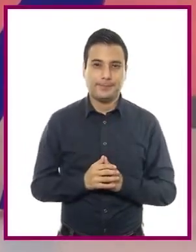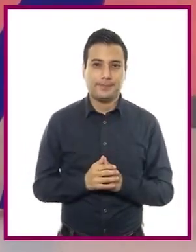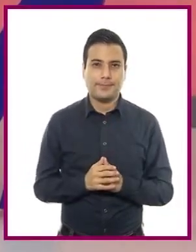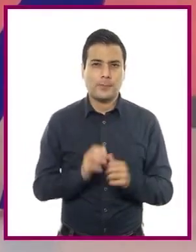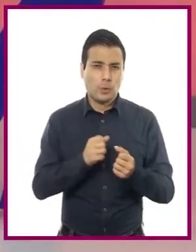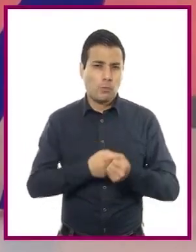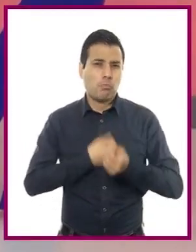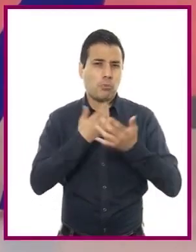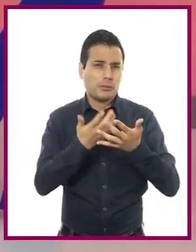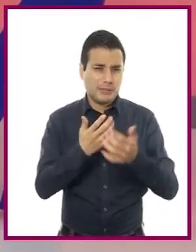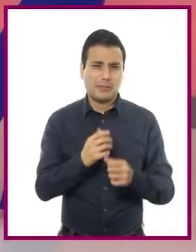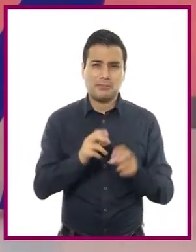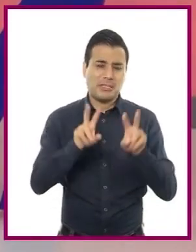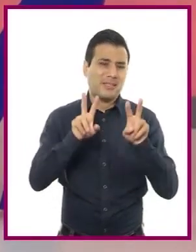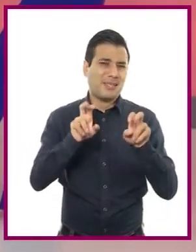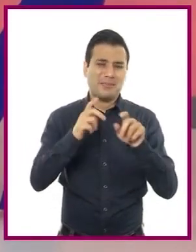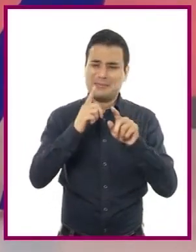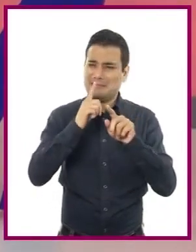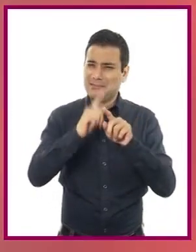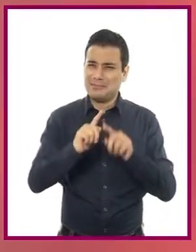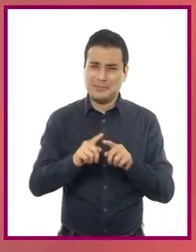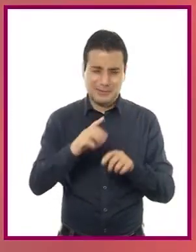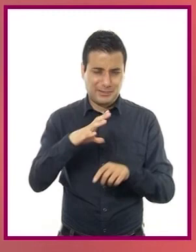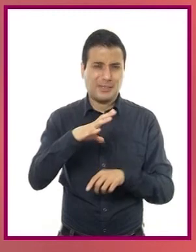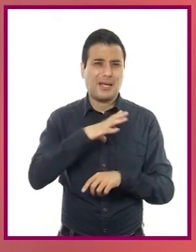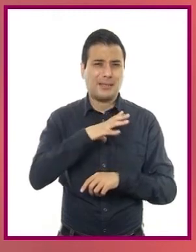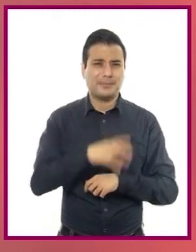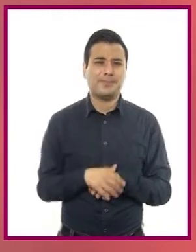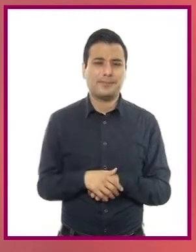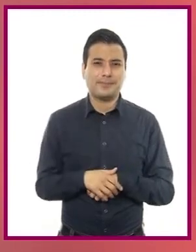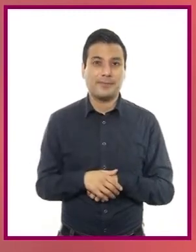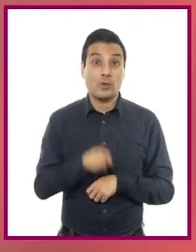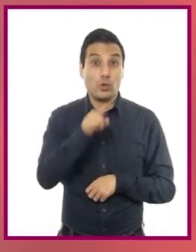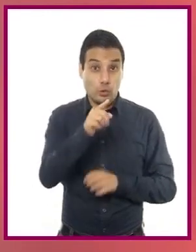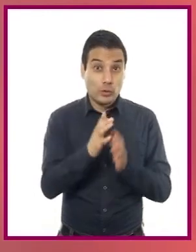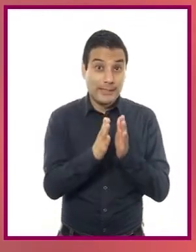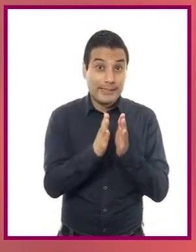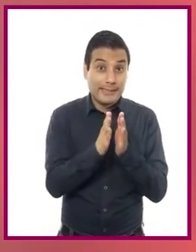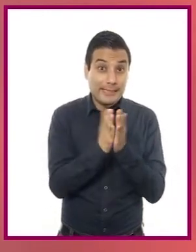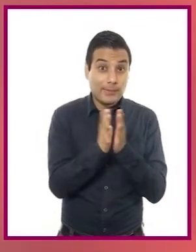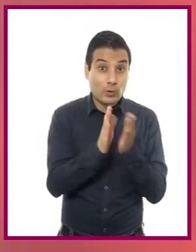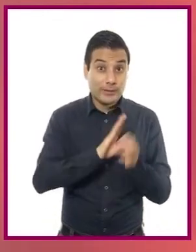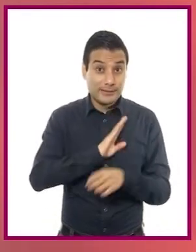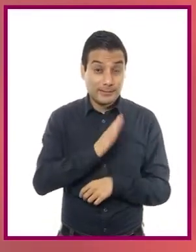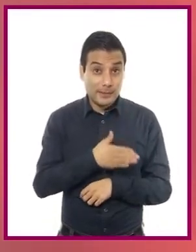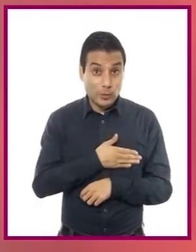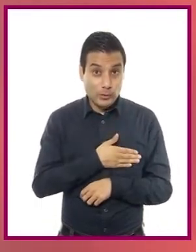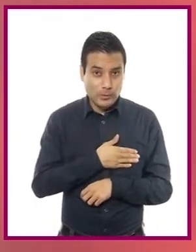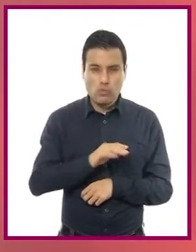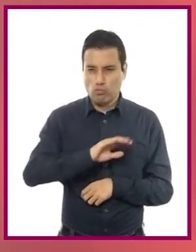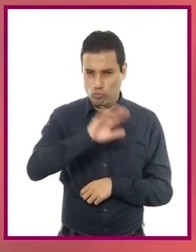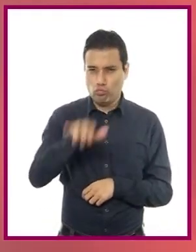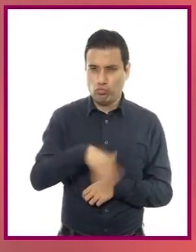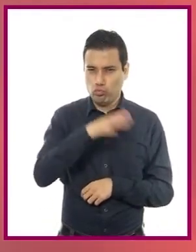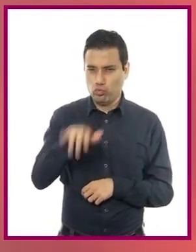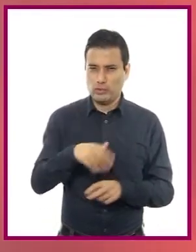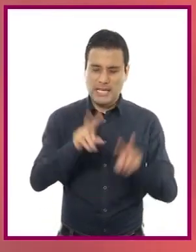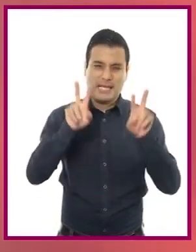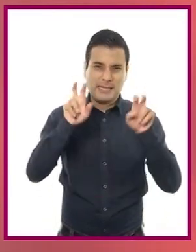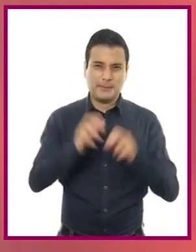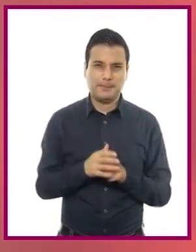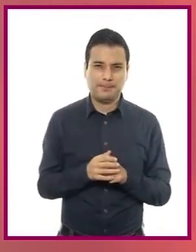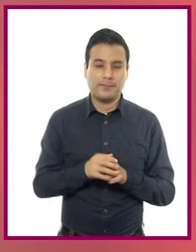puede hablar de todo y de todos. Los invitamos a que ubiquen en su libro de texto de lengua materna El aprendizaje esperado.